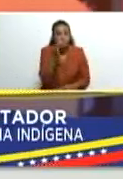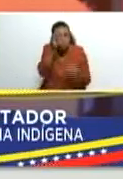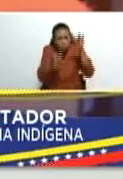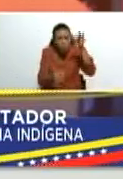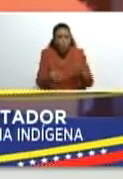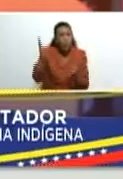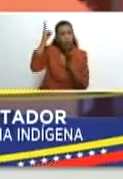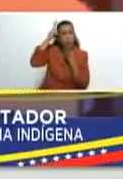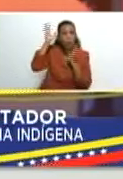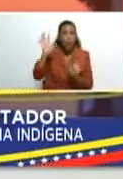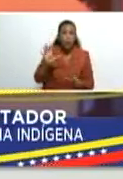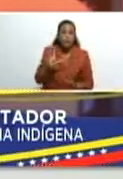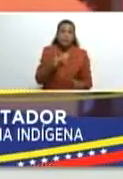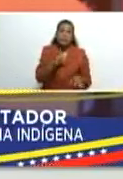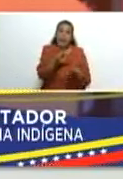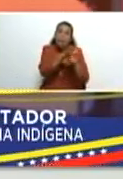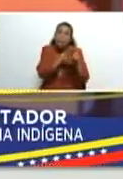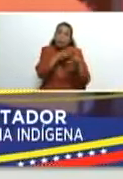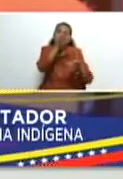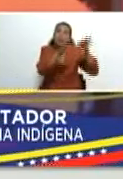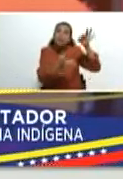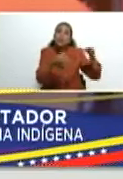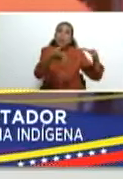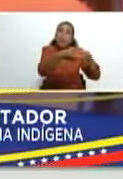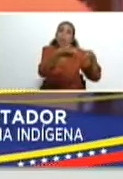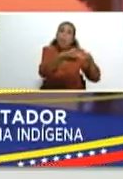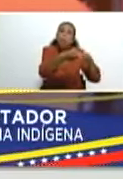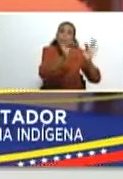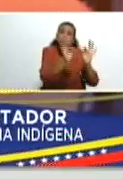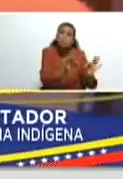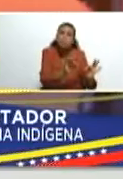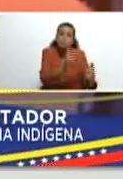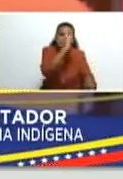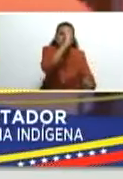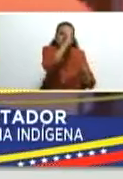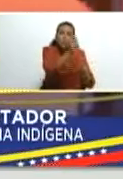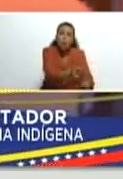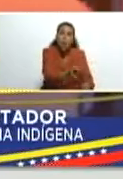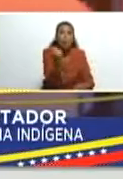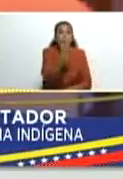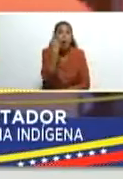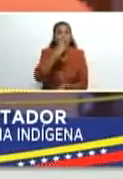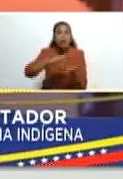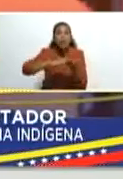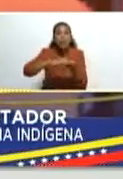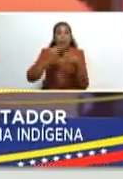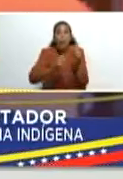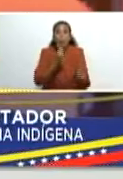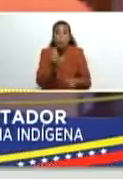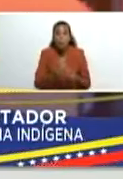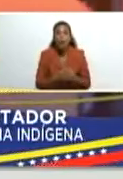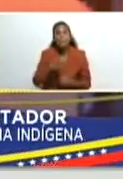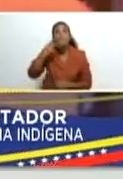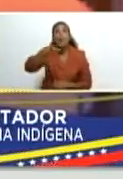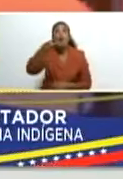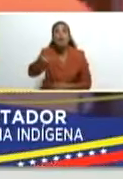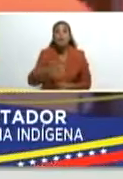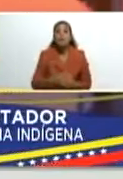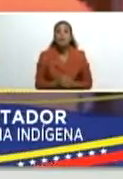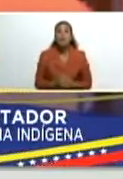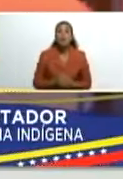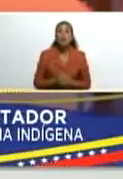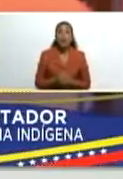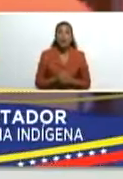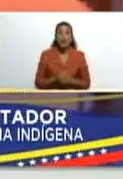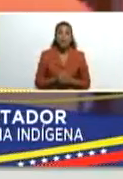y reparar a nuestro pueblo y para buscar alternativas políticas para los retos